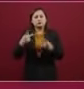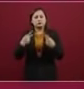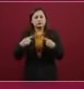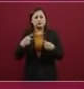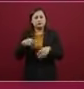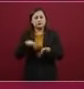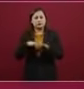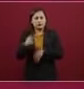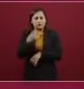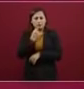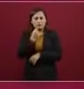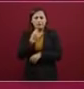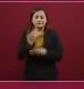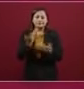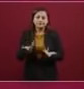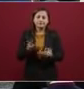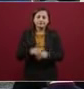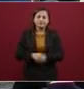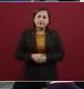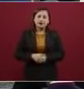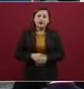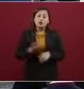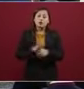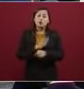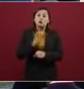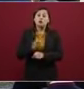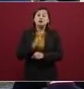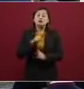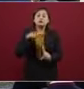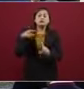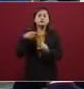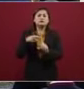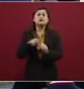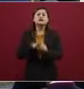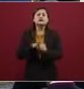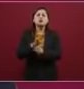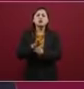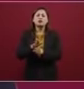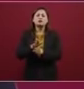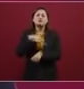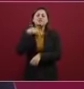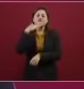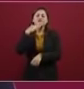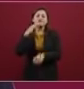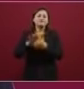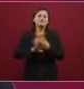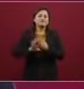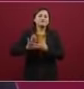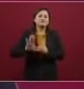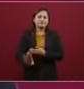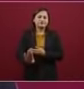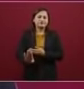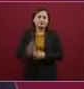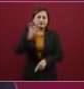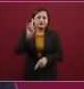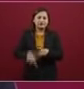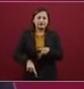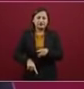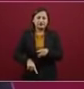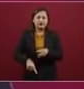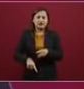Consecuentemente, uno de los ejes de la estrategia es combatir la corrupción, de tal manera que no haya un